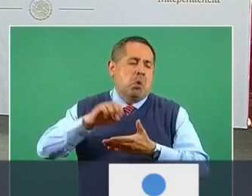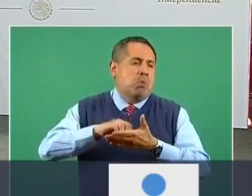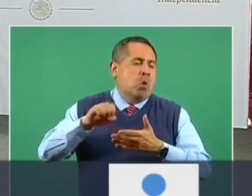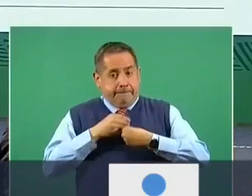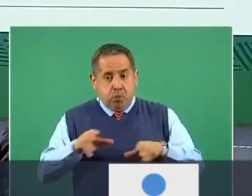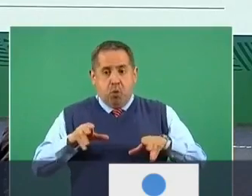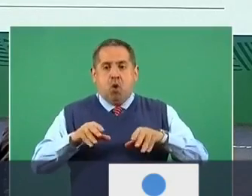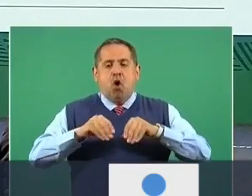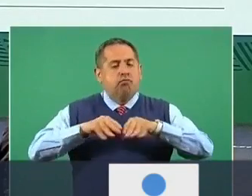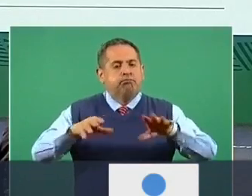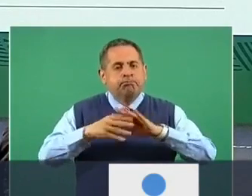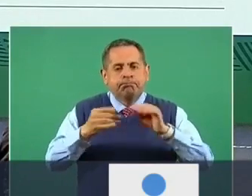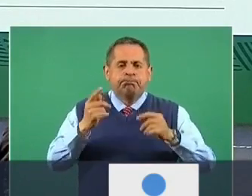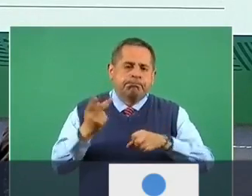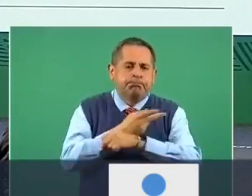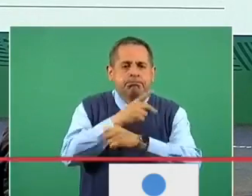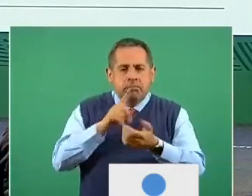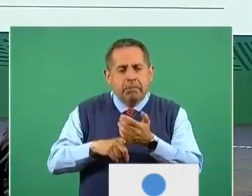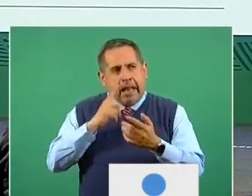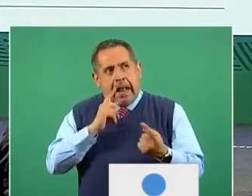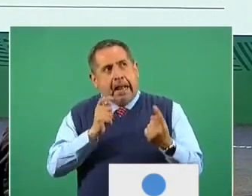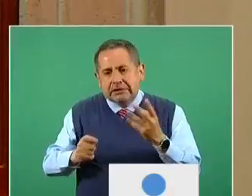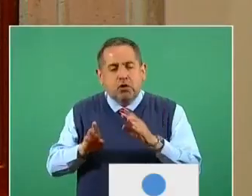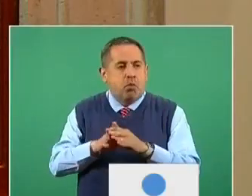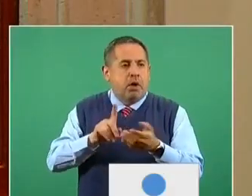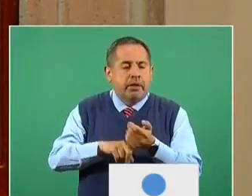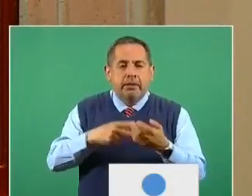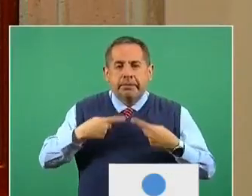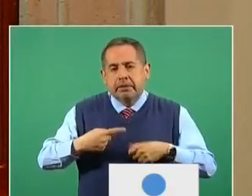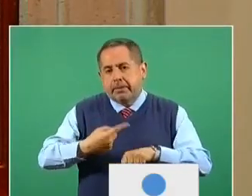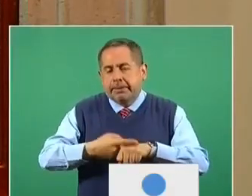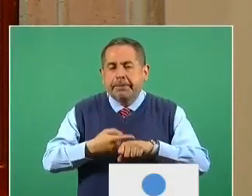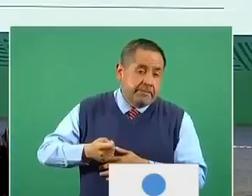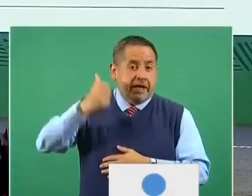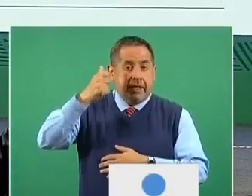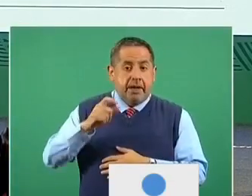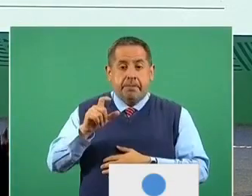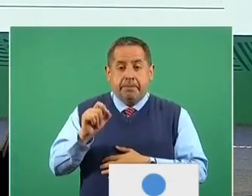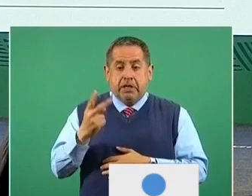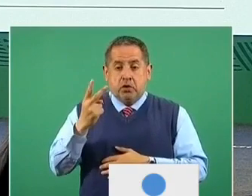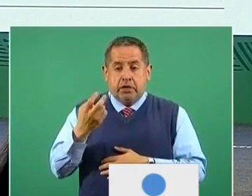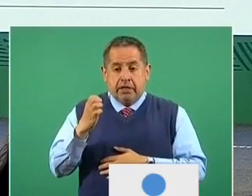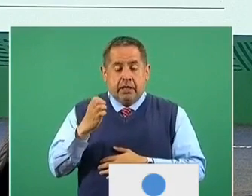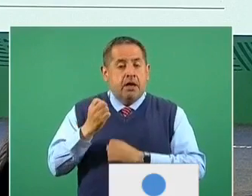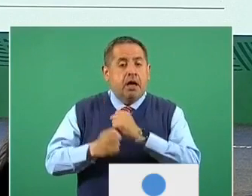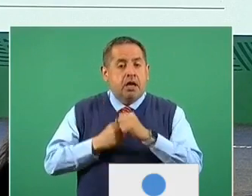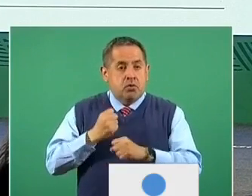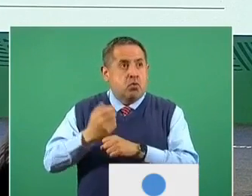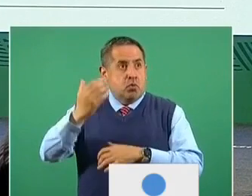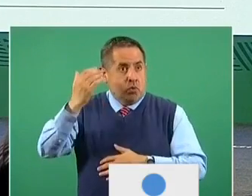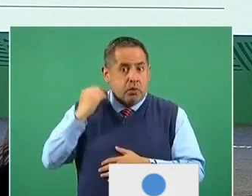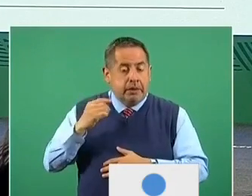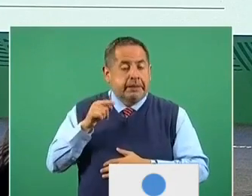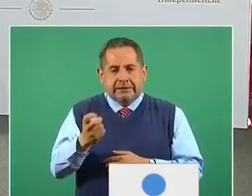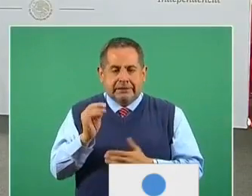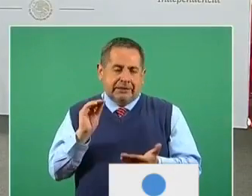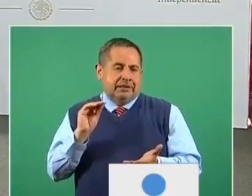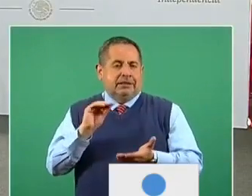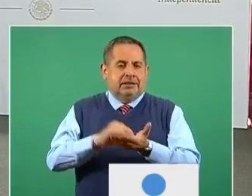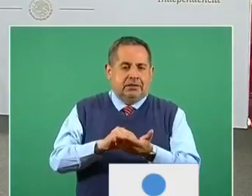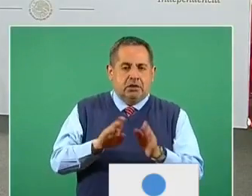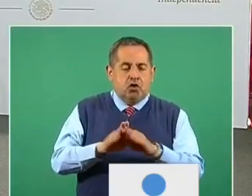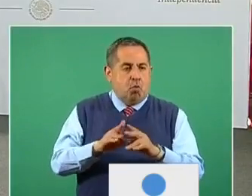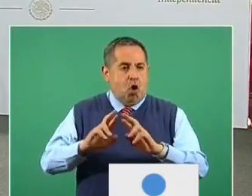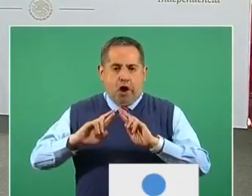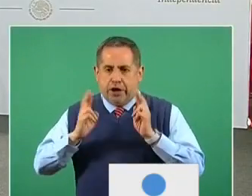para informar sobre kobe 19 y que llevan 316 conferencias de prensa nocturnas sobre coronavirus el doctor